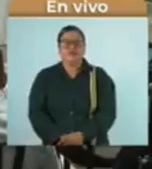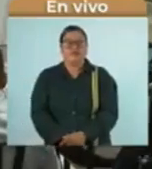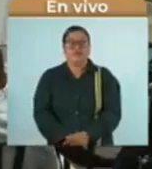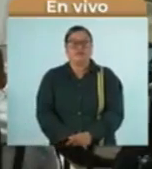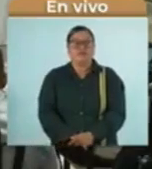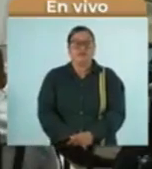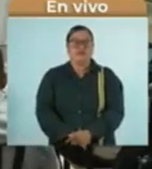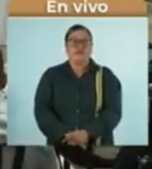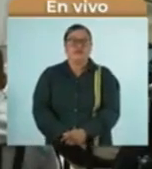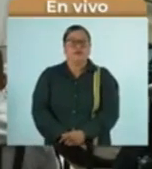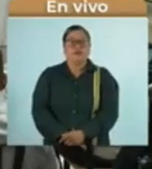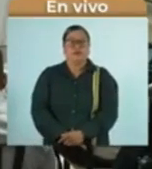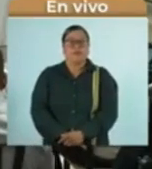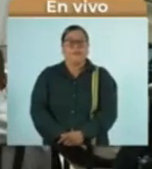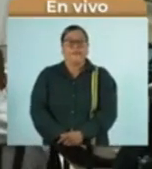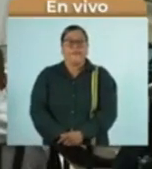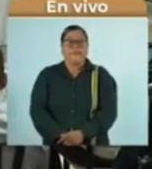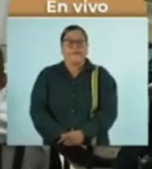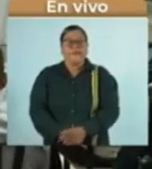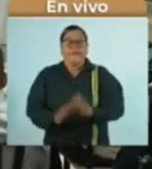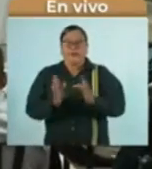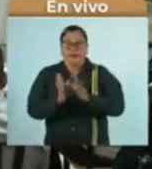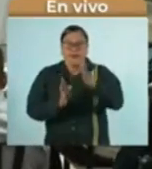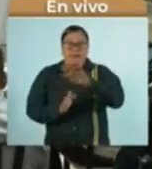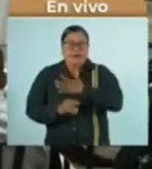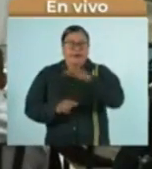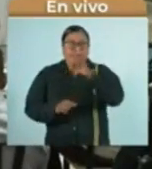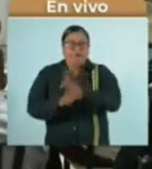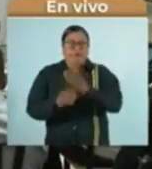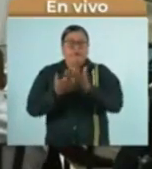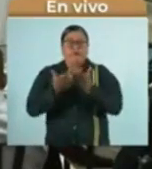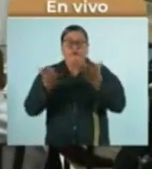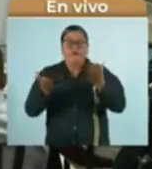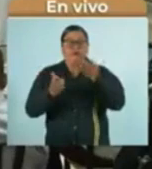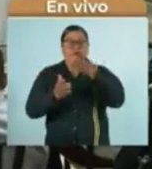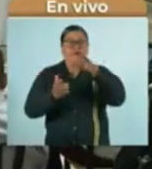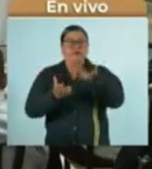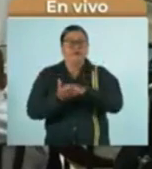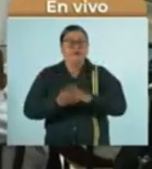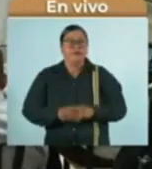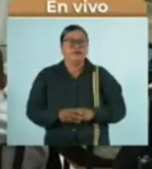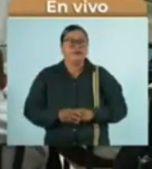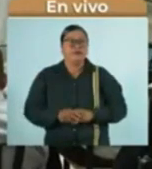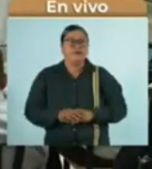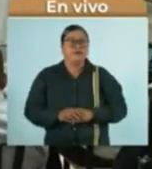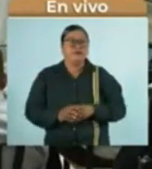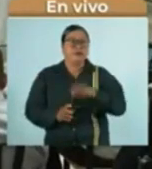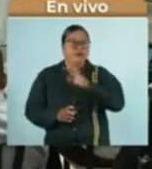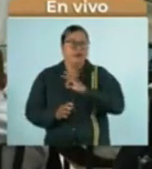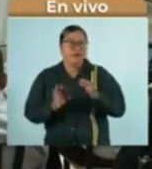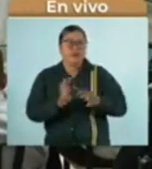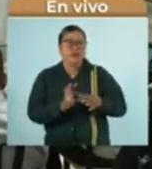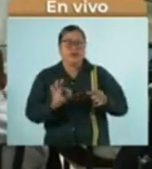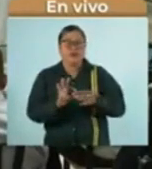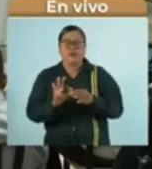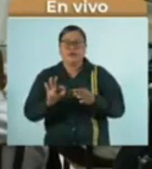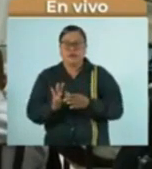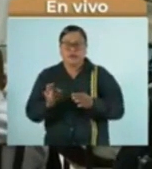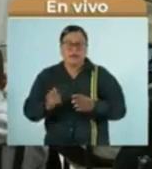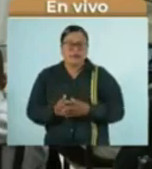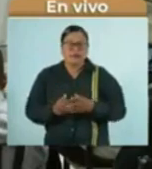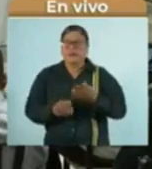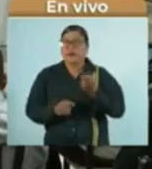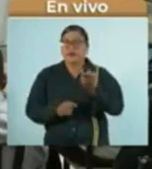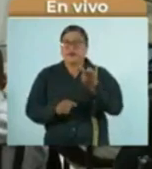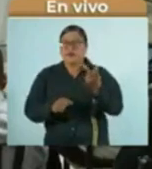gra Ay perdón Gracias Este buenos días a todas y a todos secretario eh que nos pudiera comentar Eh pues Cuál es la